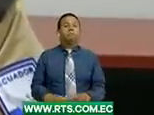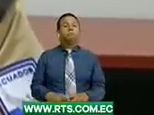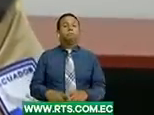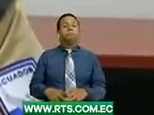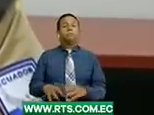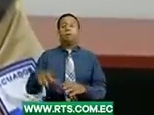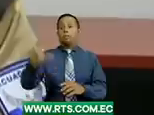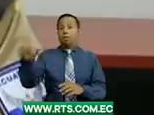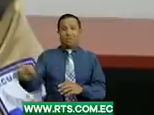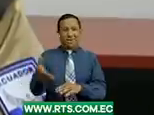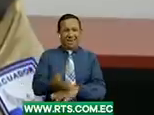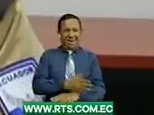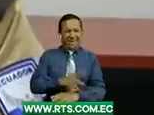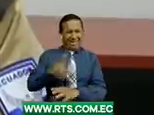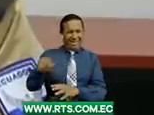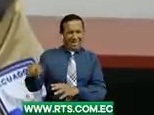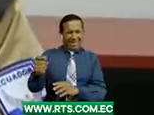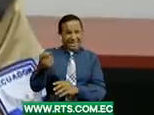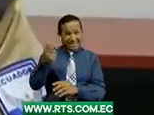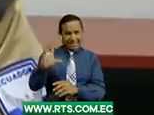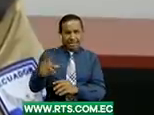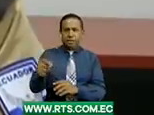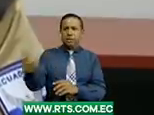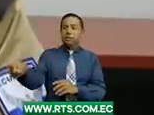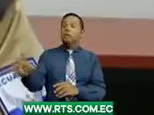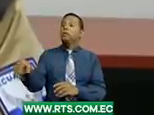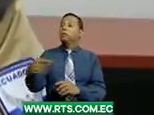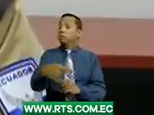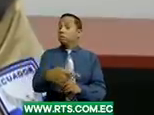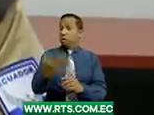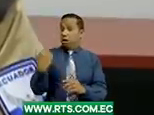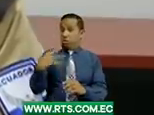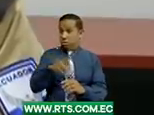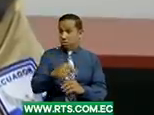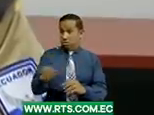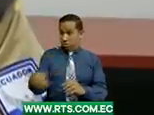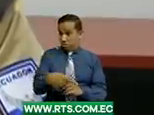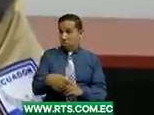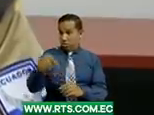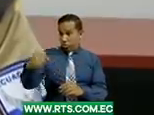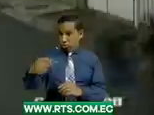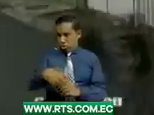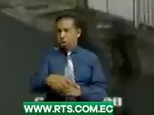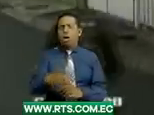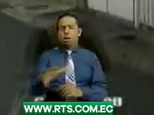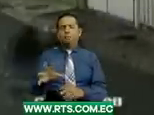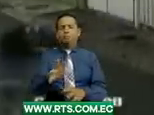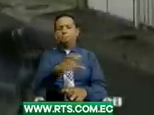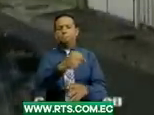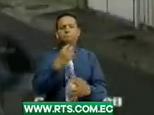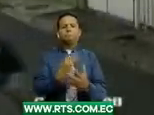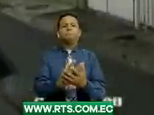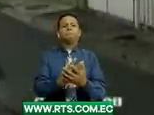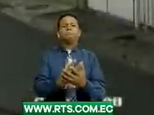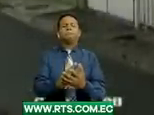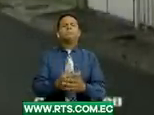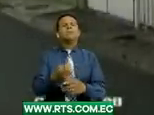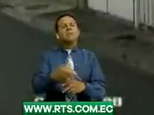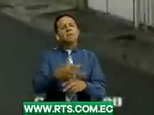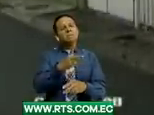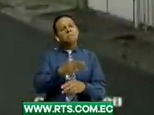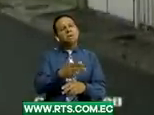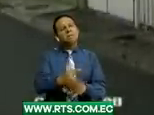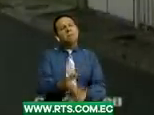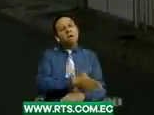con la persona perjudicada, quien manifestó efectivamente que la persona le había querido robar su celular. Alias Satanás ya había sido